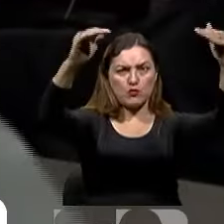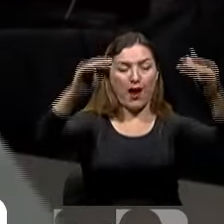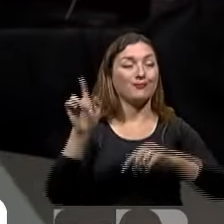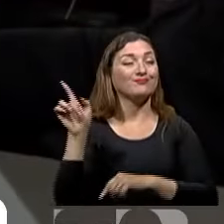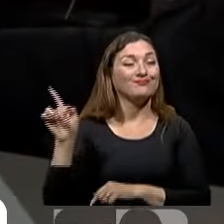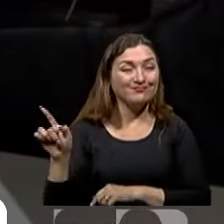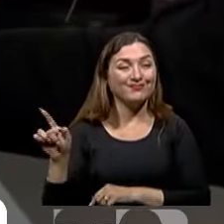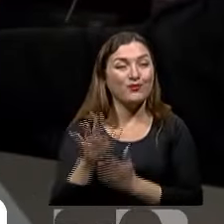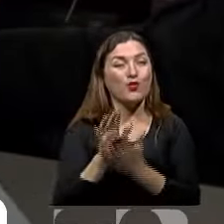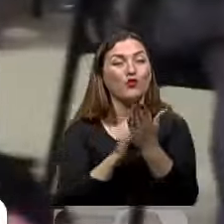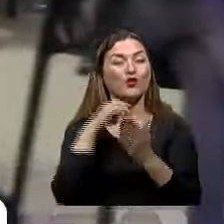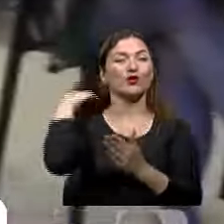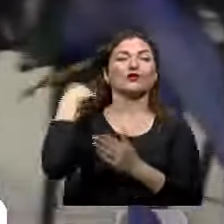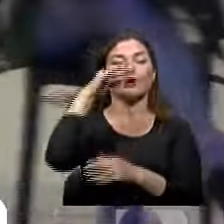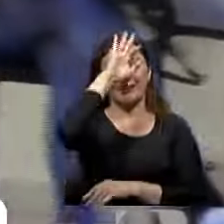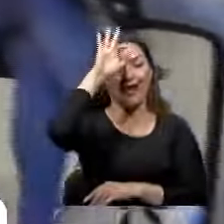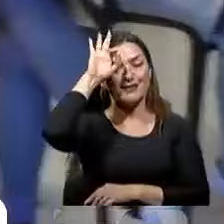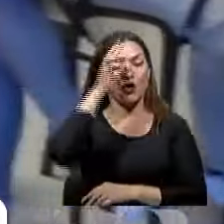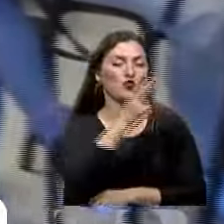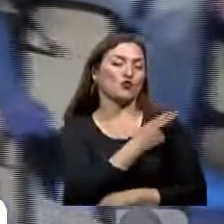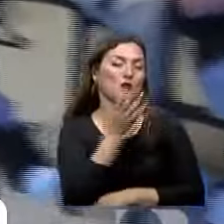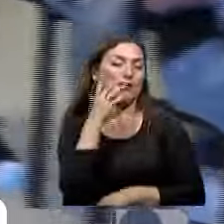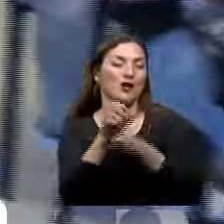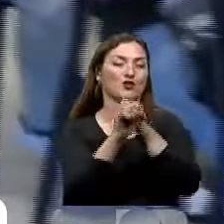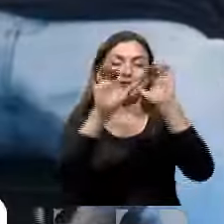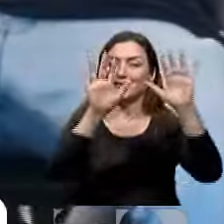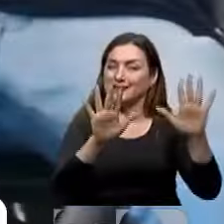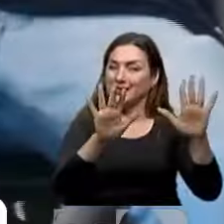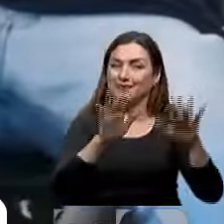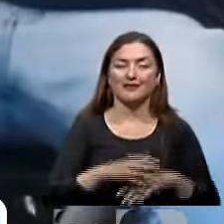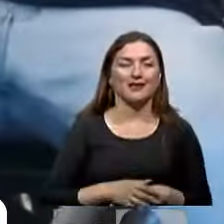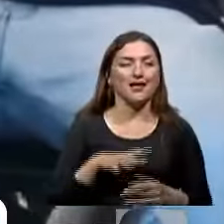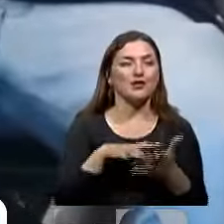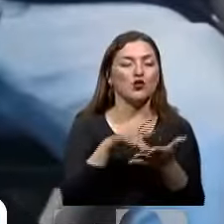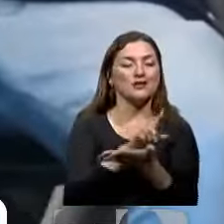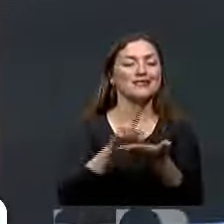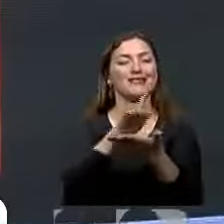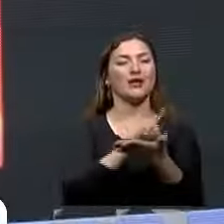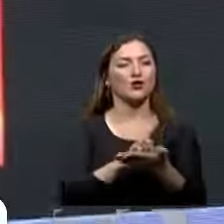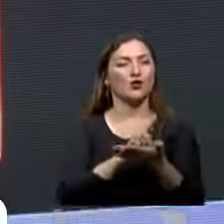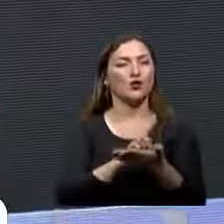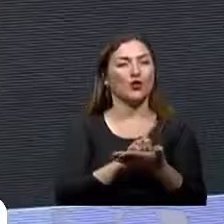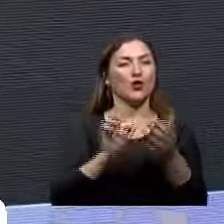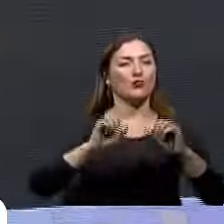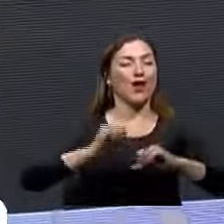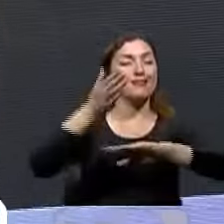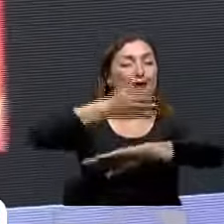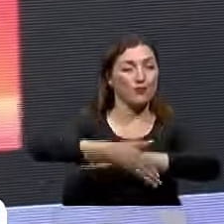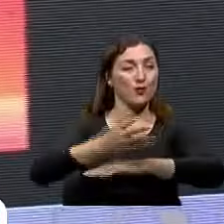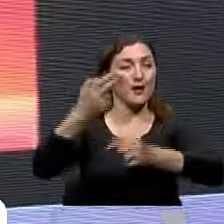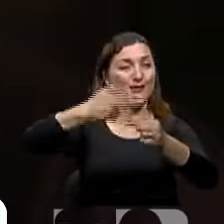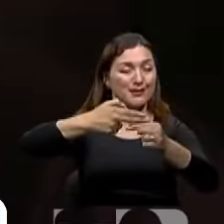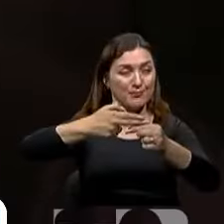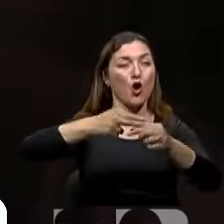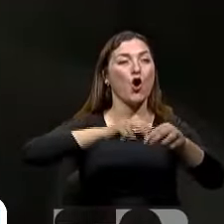videojuego como un proyecto de tesis universitario hace más de 10 años, cuando estudió diseño multimedia para posteriormente participar